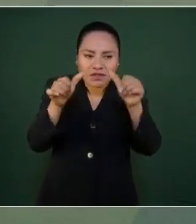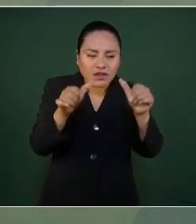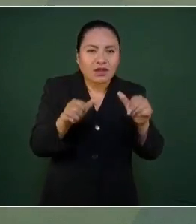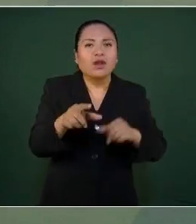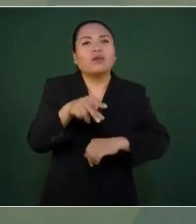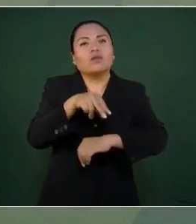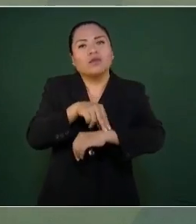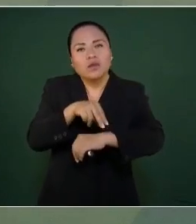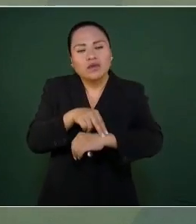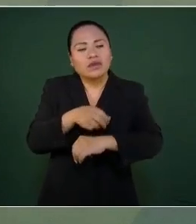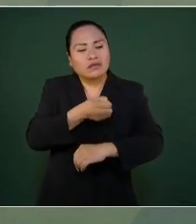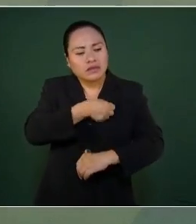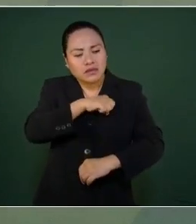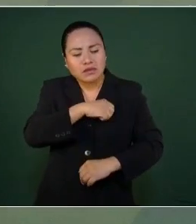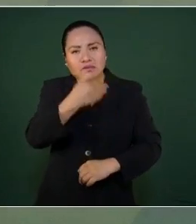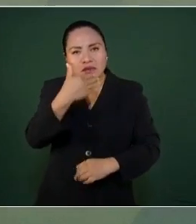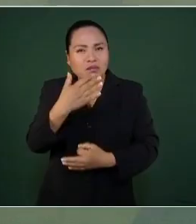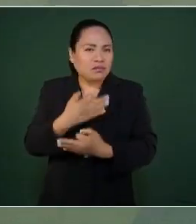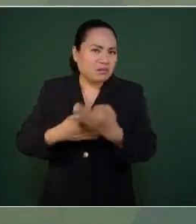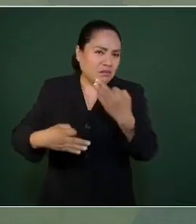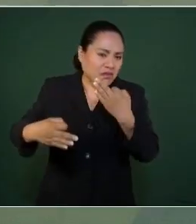funcionando de manera universal